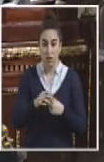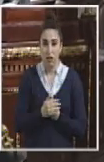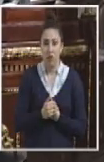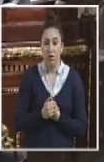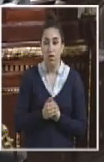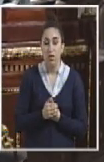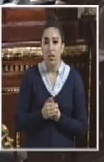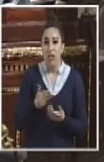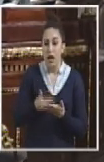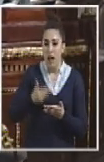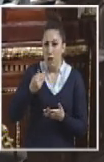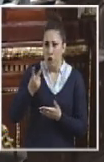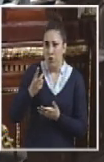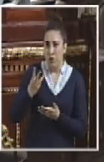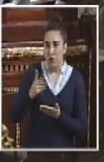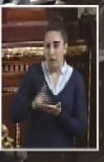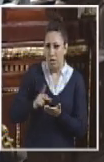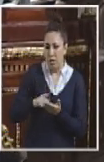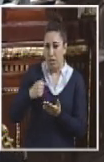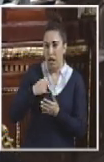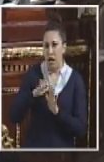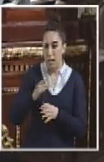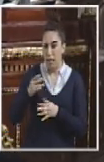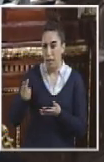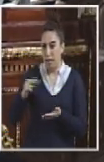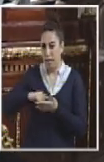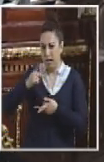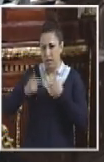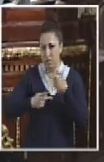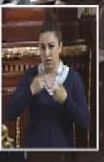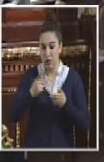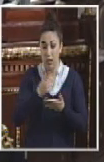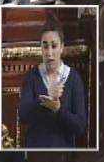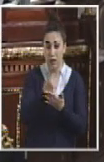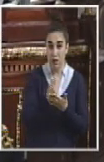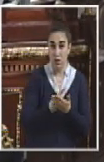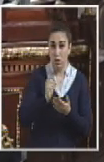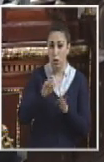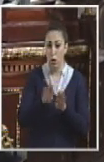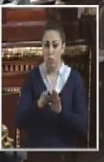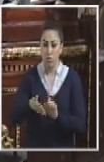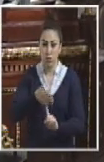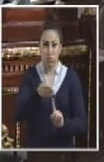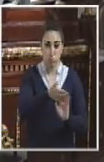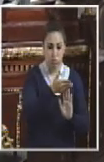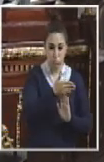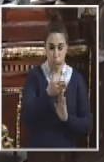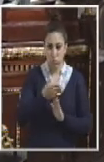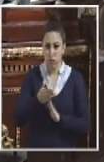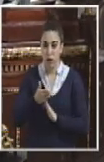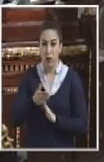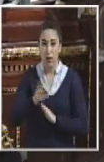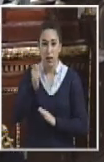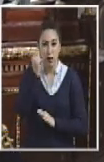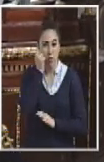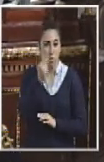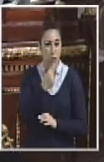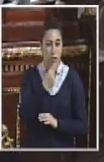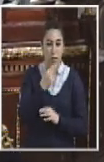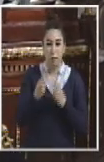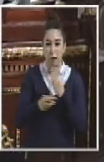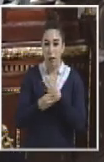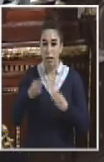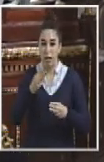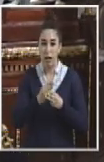otras ocasiones, el diseño de nuestra capital priorizó la incorporación indiscriminada de concreto, reduciendo los